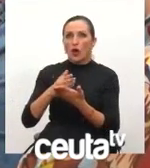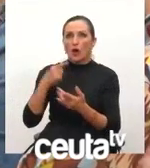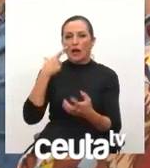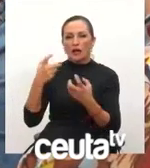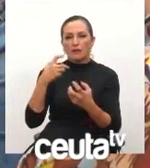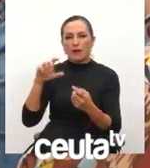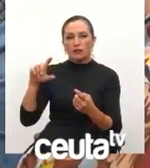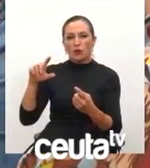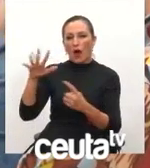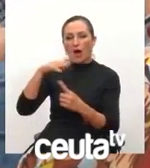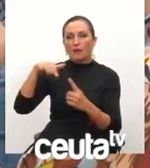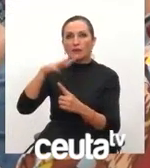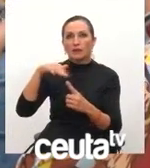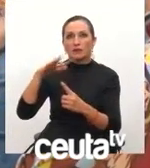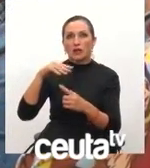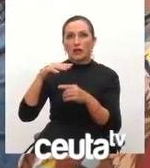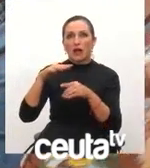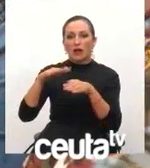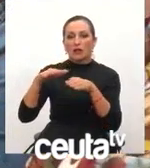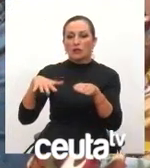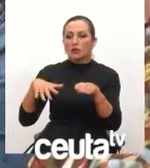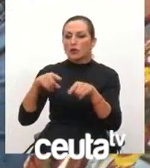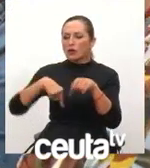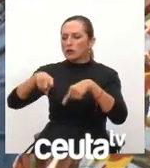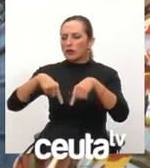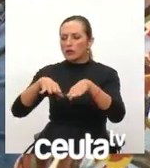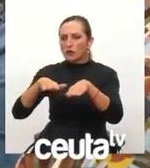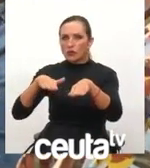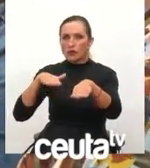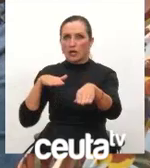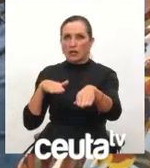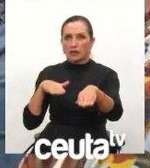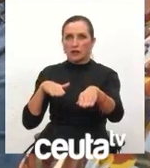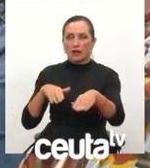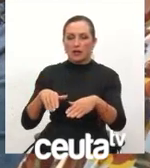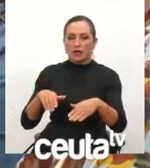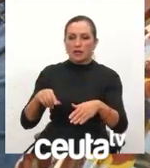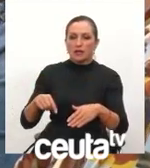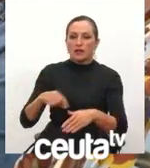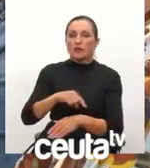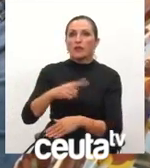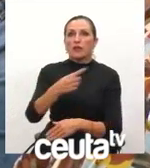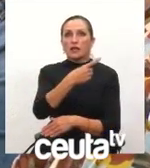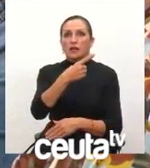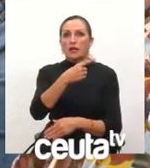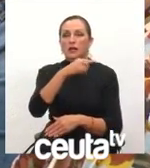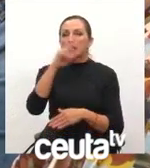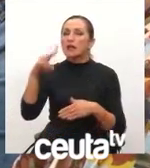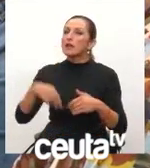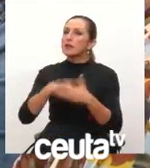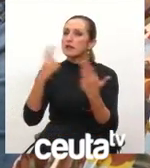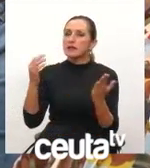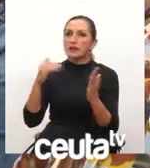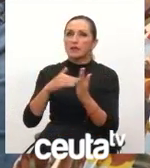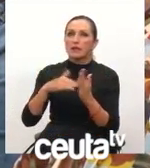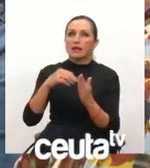un estudio sobre la densidad del tráfico por un importe de 17.160 euros. El supuesto